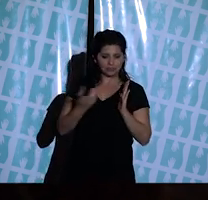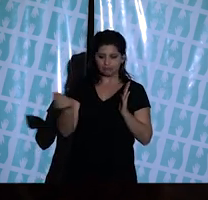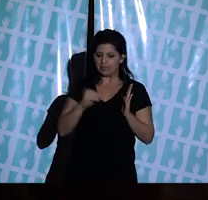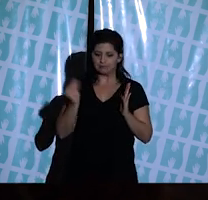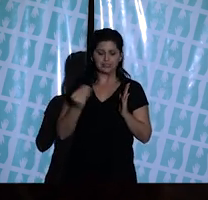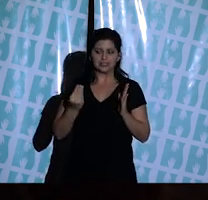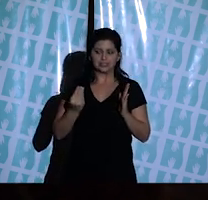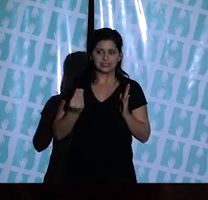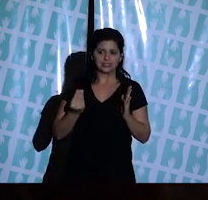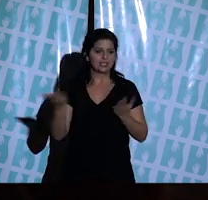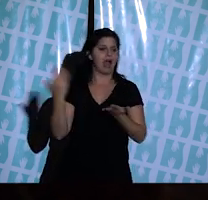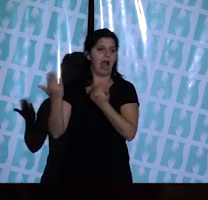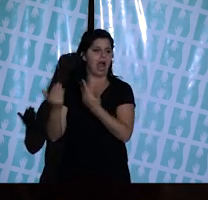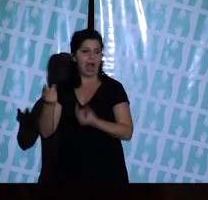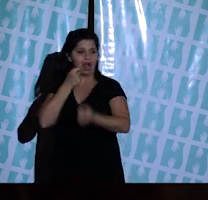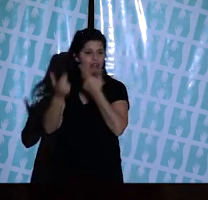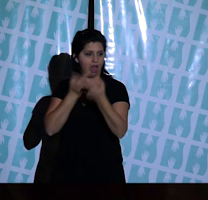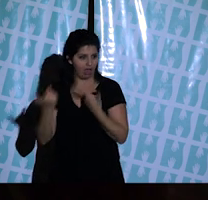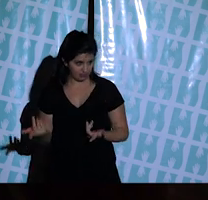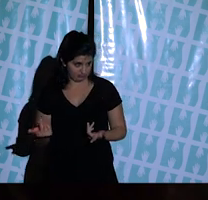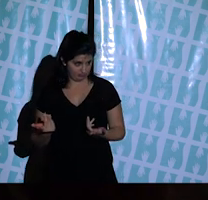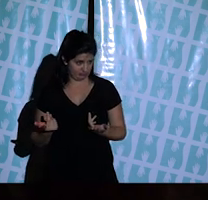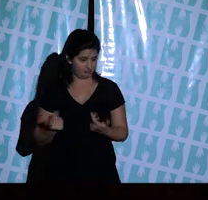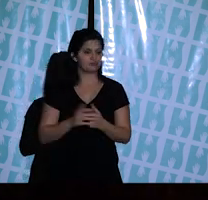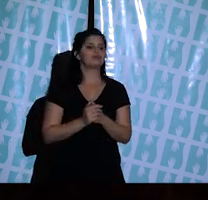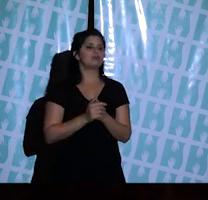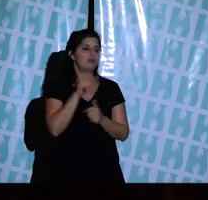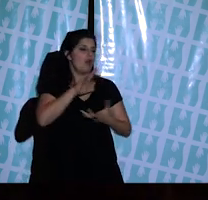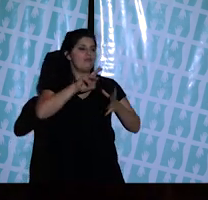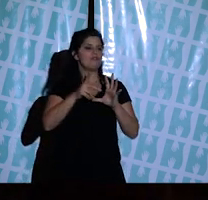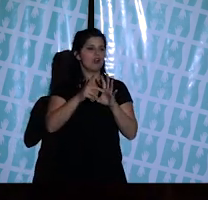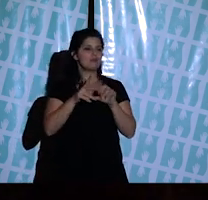secuestro, se dice, de los sistemas de recompensa natural del cerebro.